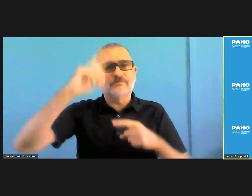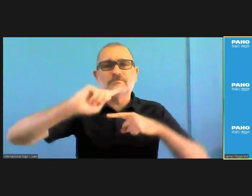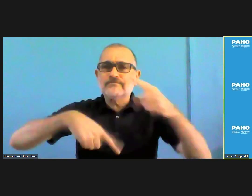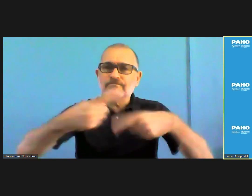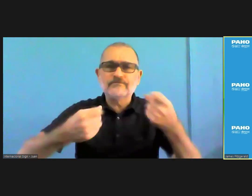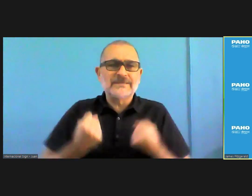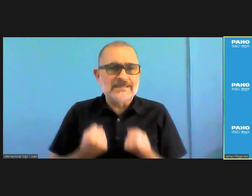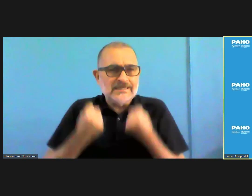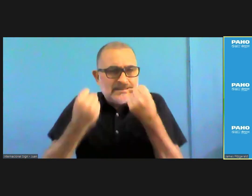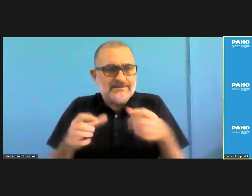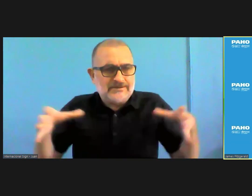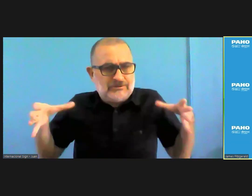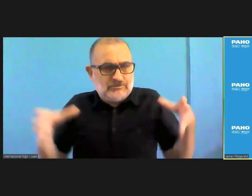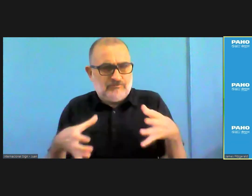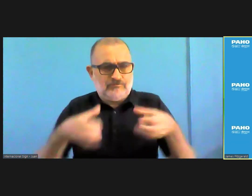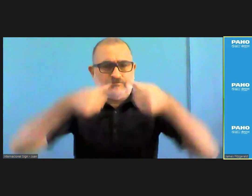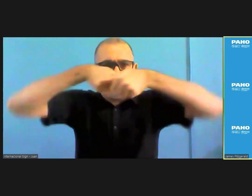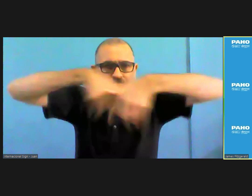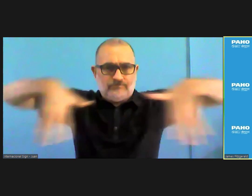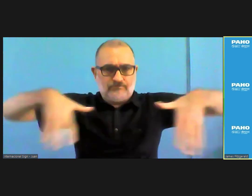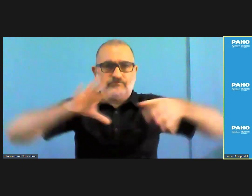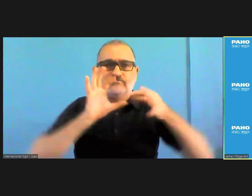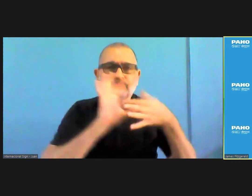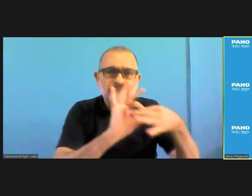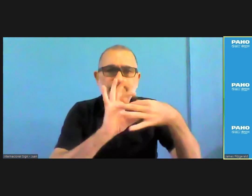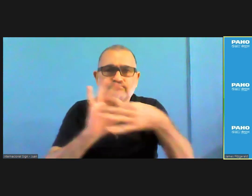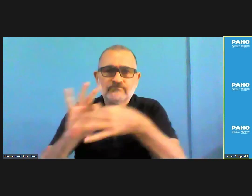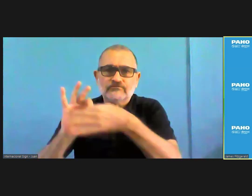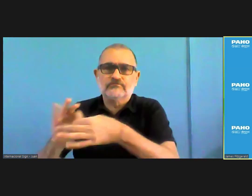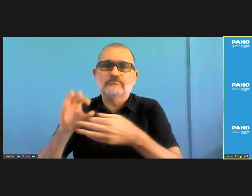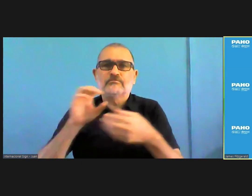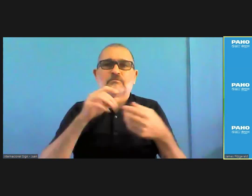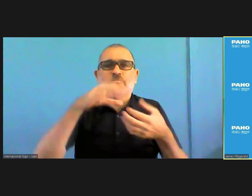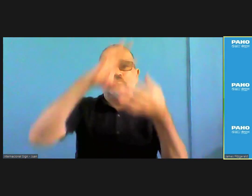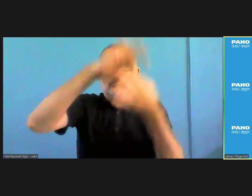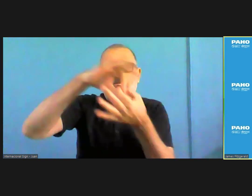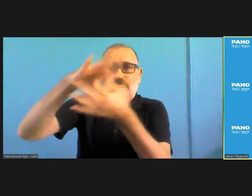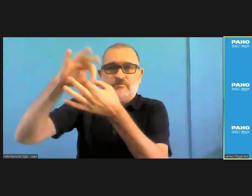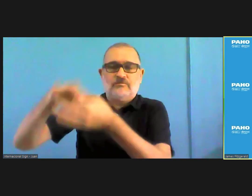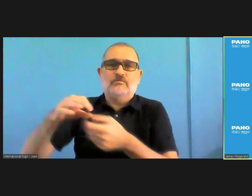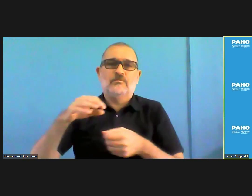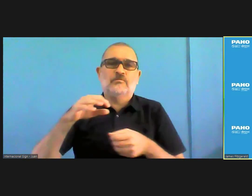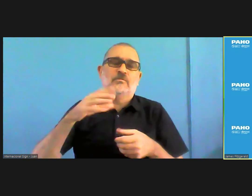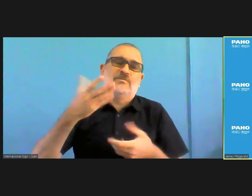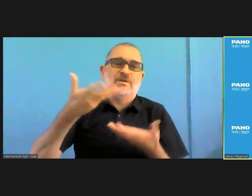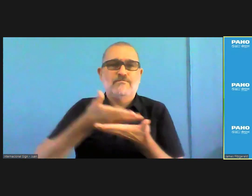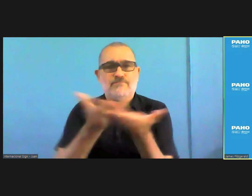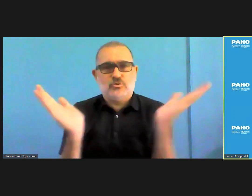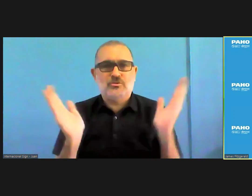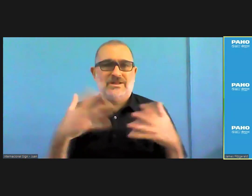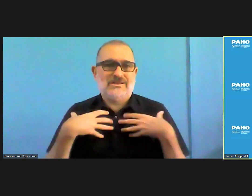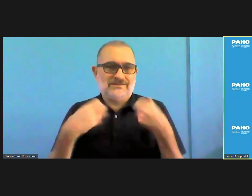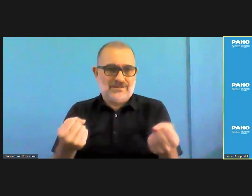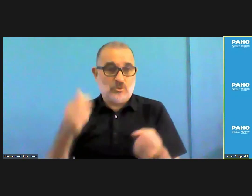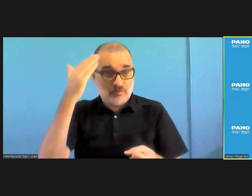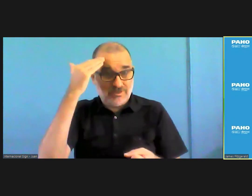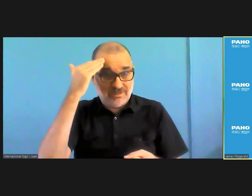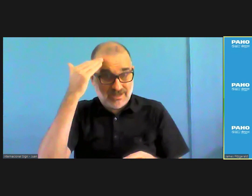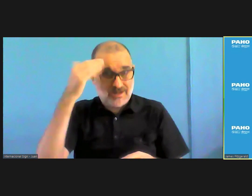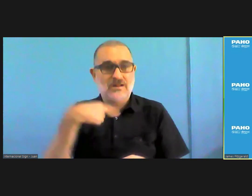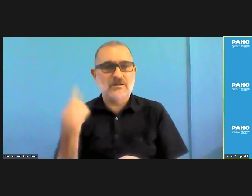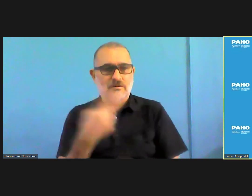todos los sectores. Hemos tomado los pasos para fortalecer la capacidad de desempeño de las